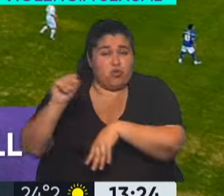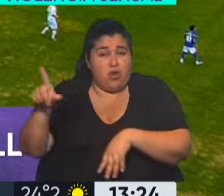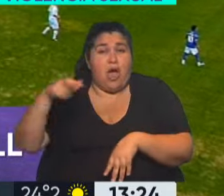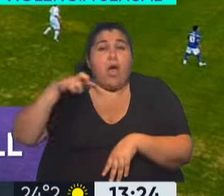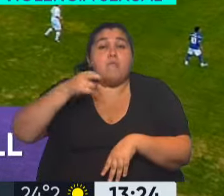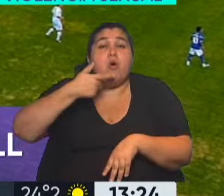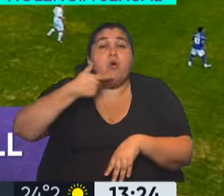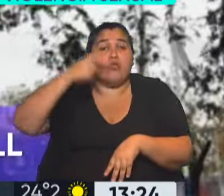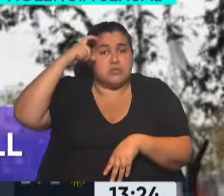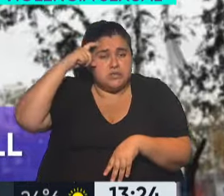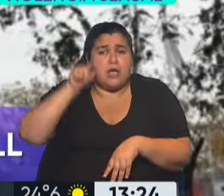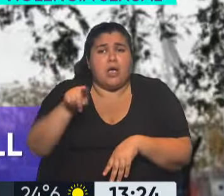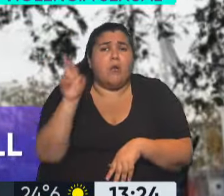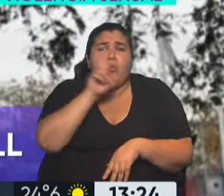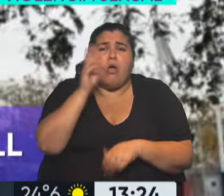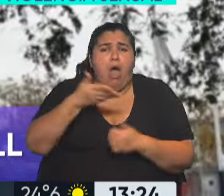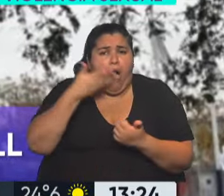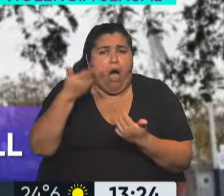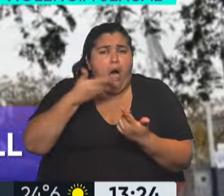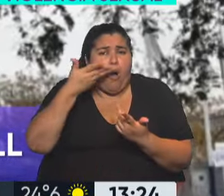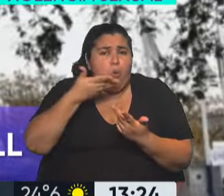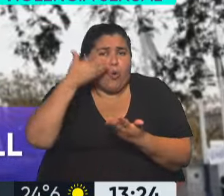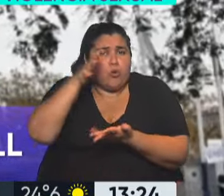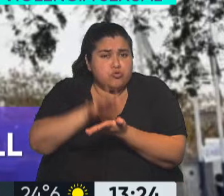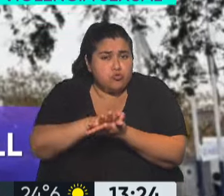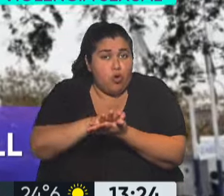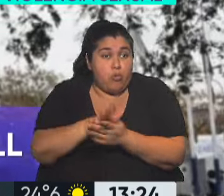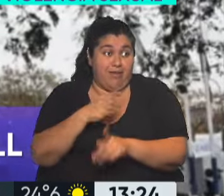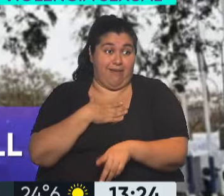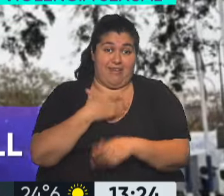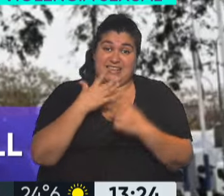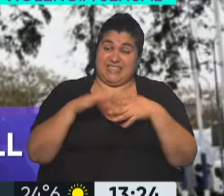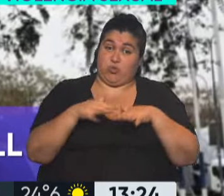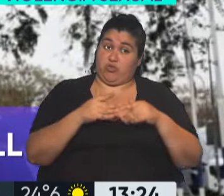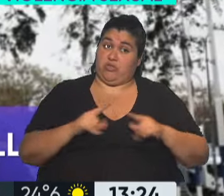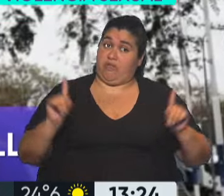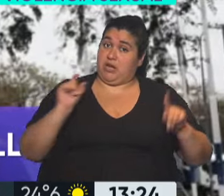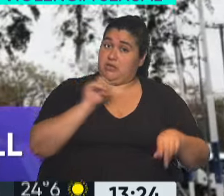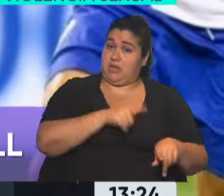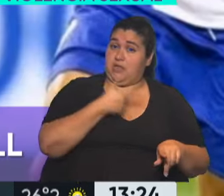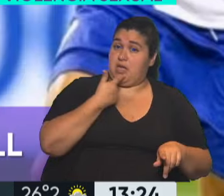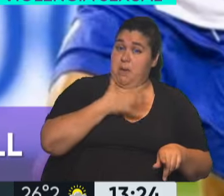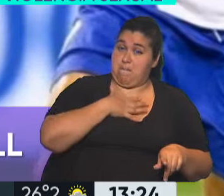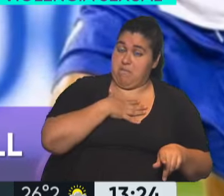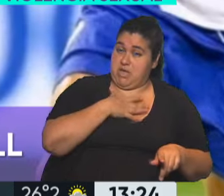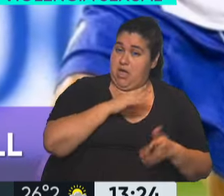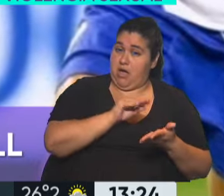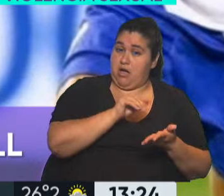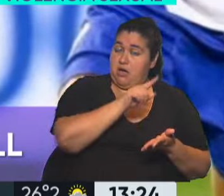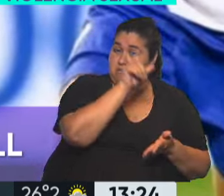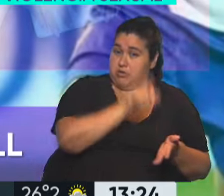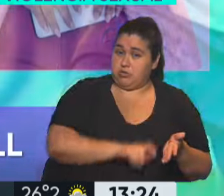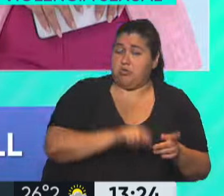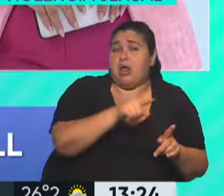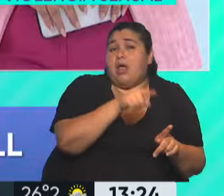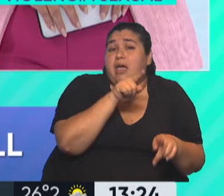efectuó distintas manifestaciones que lo que respecta a mi defendido, manifestó que él se